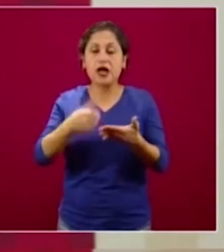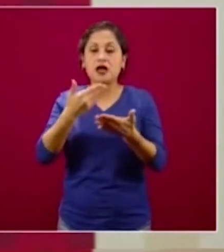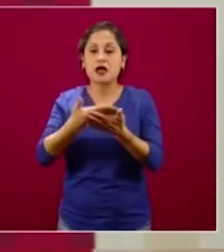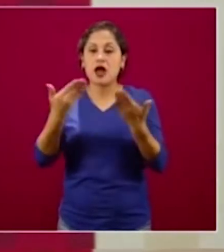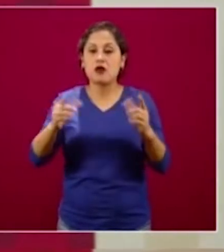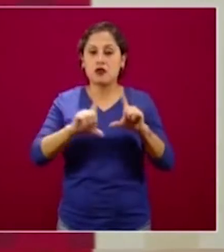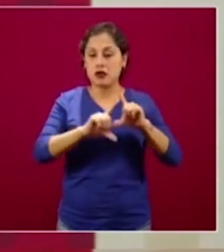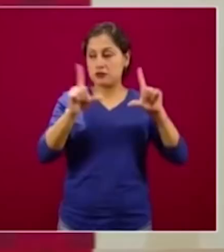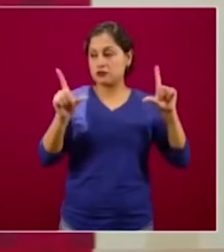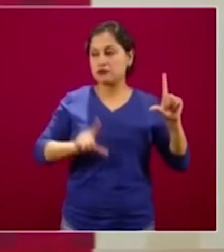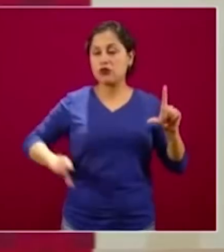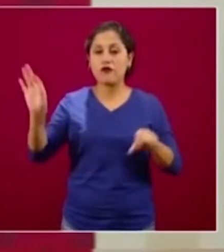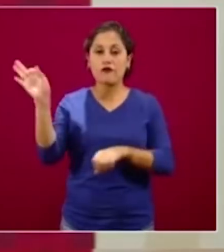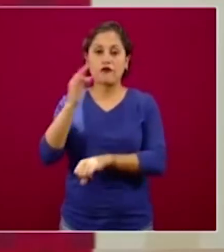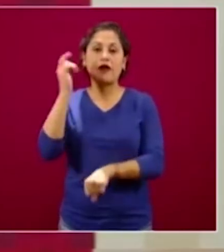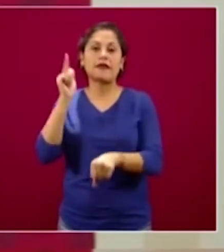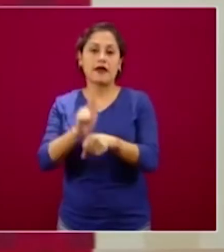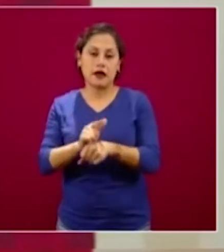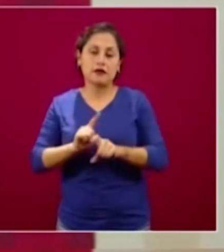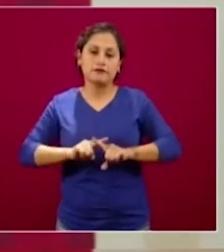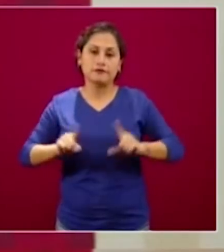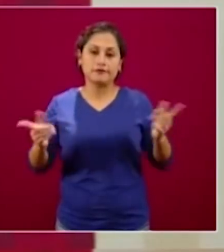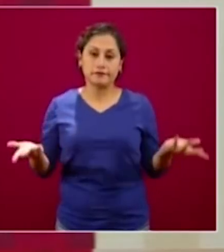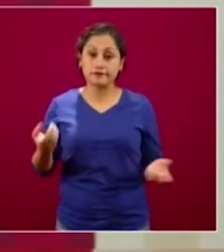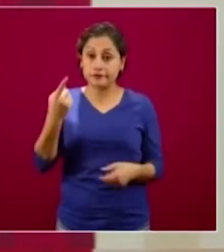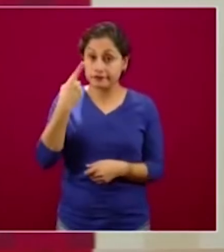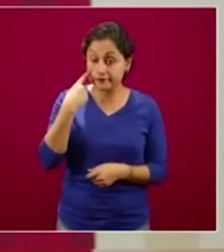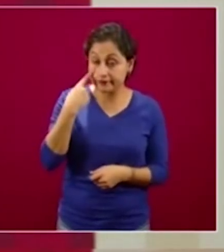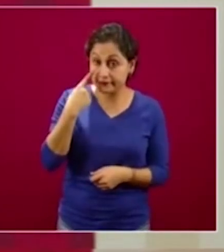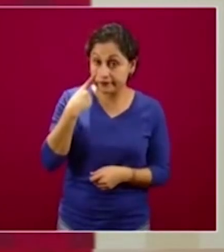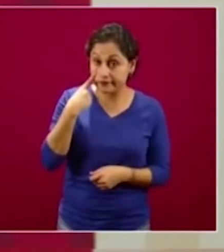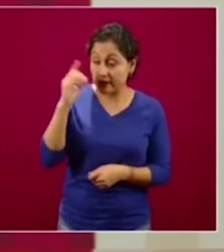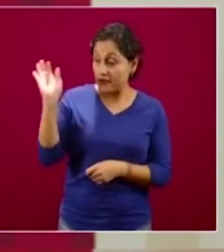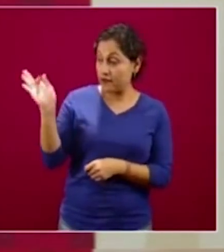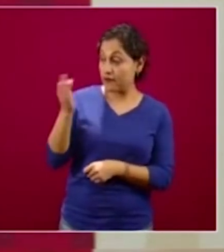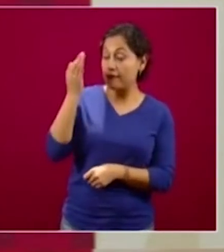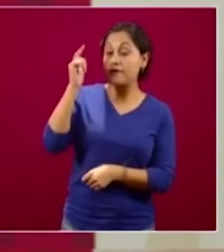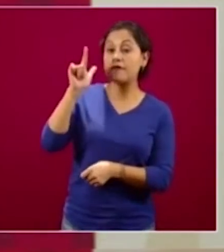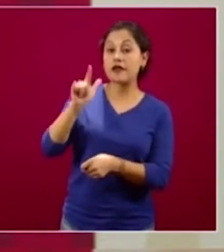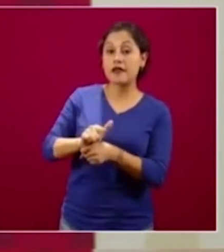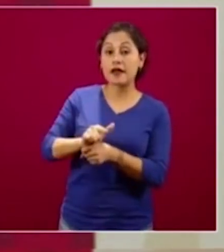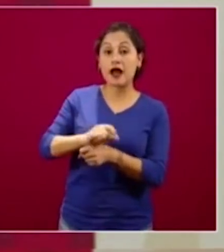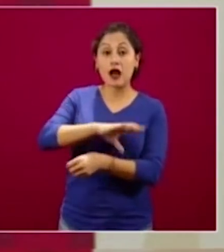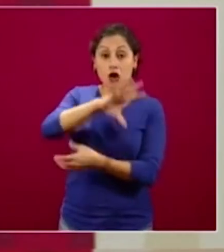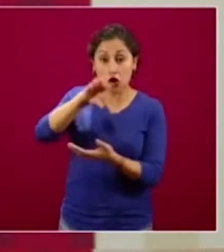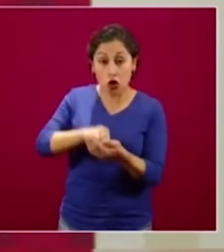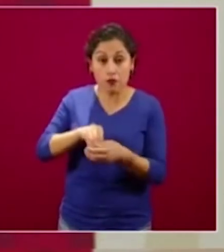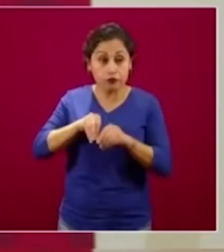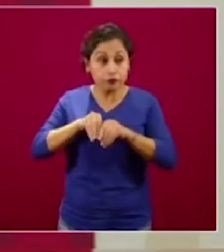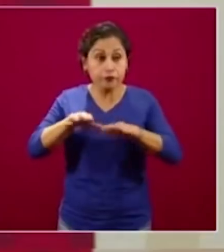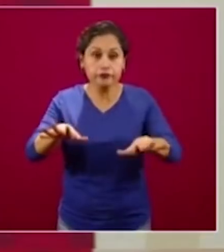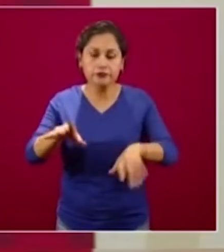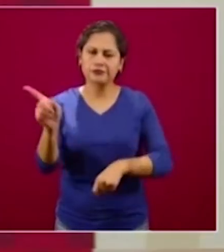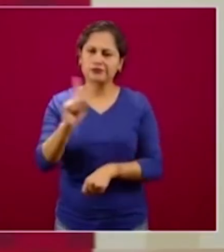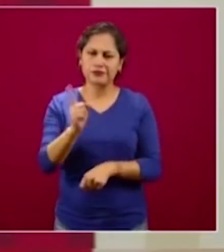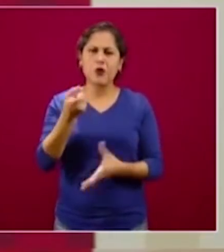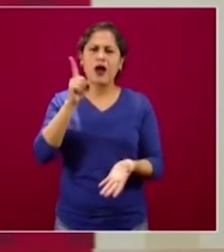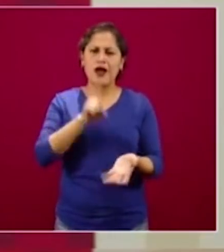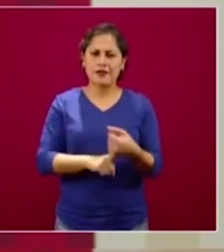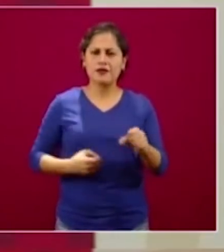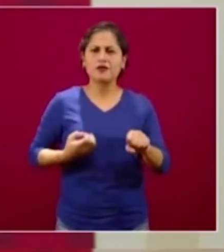república. No todo sale del gobierno federal. En los gobiernos estatales hay grandes capacidades, tienen personal